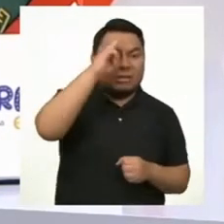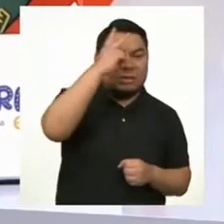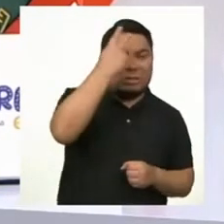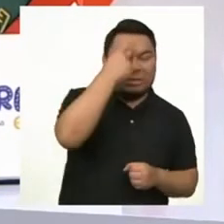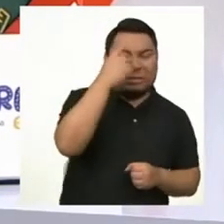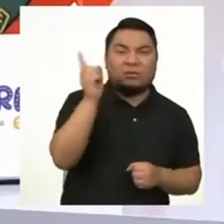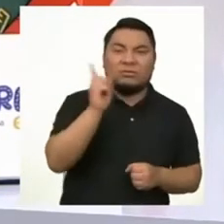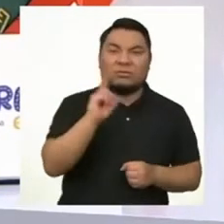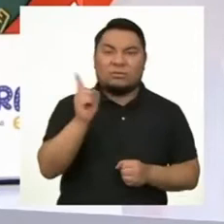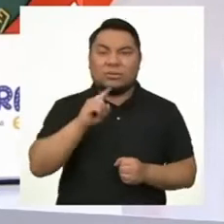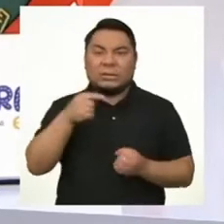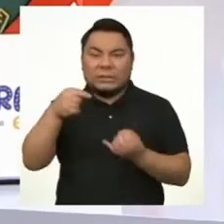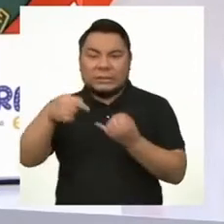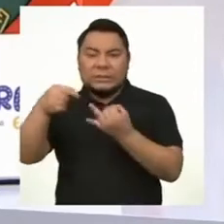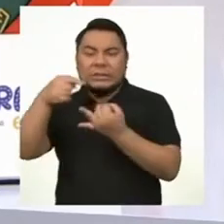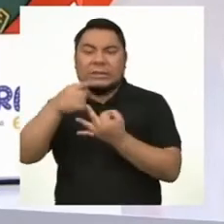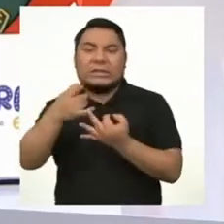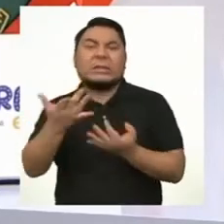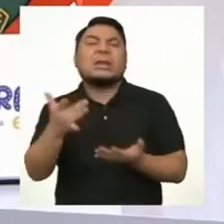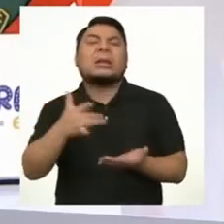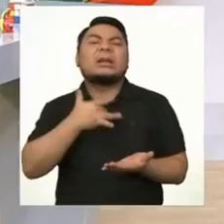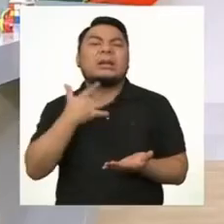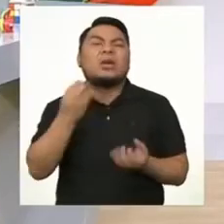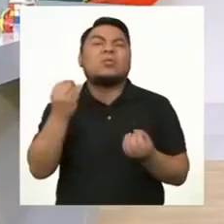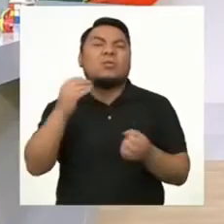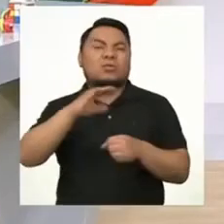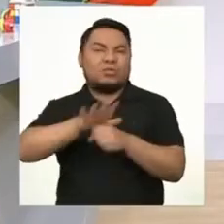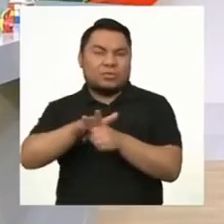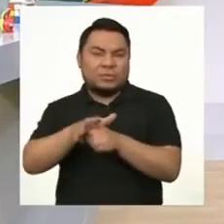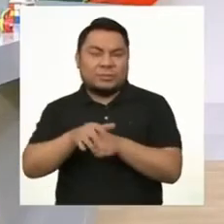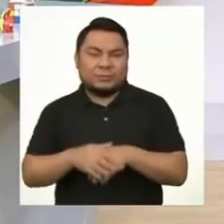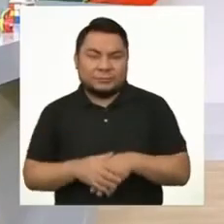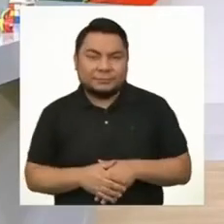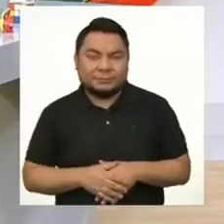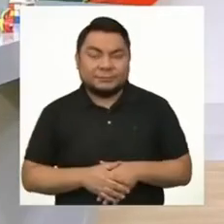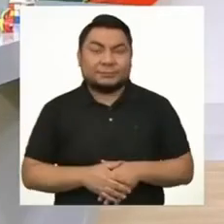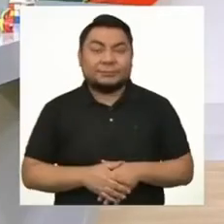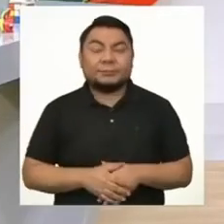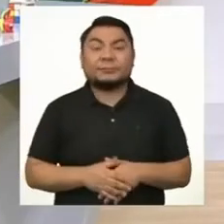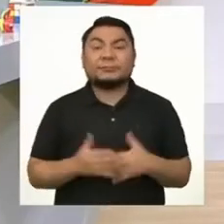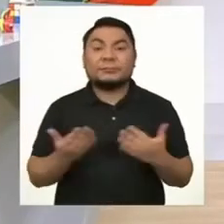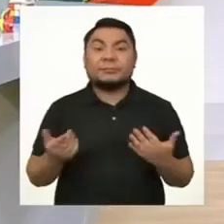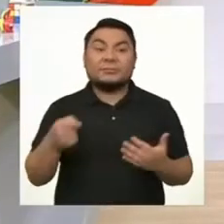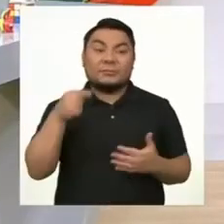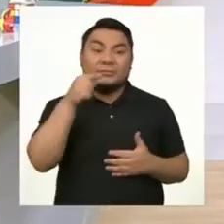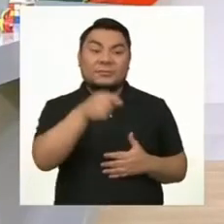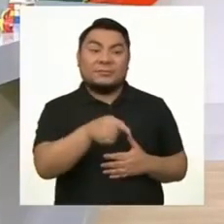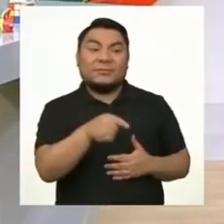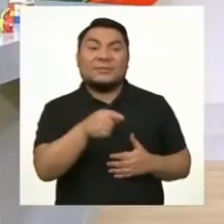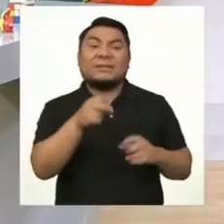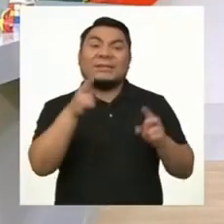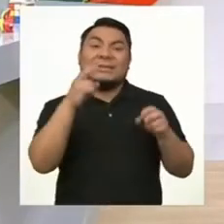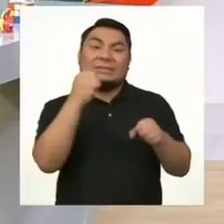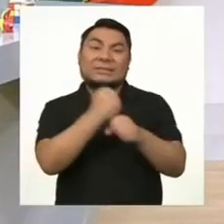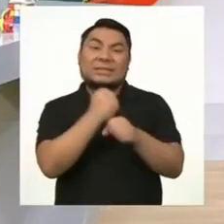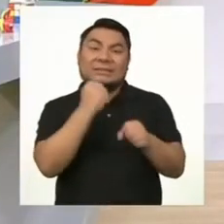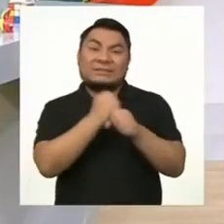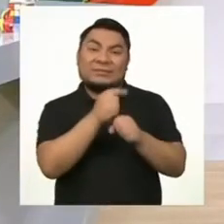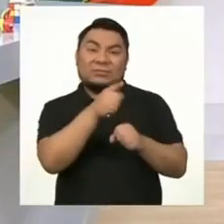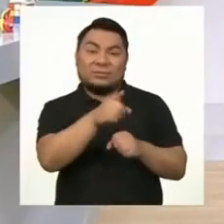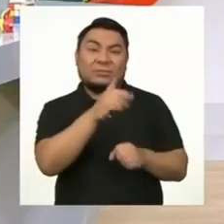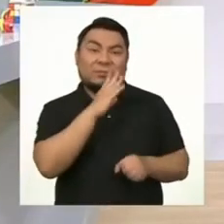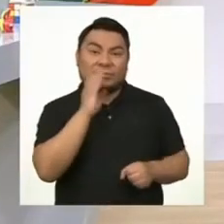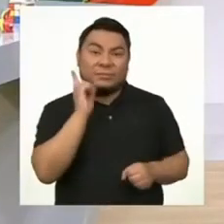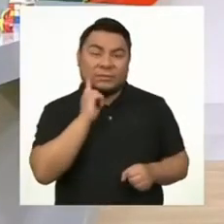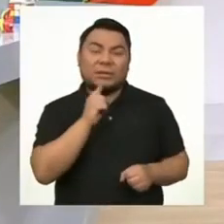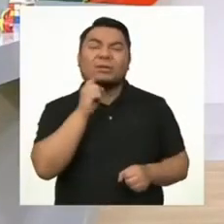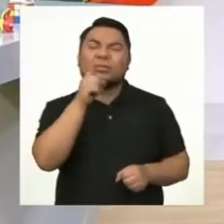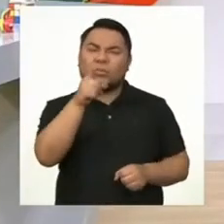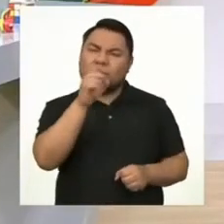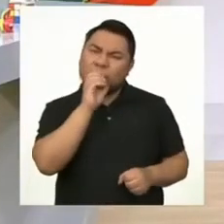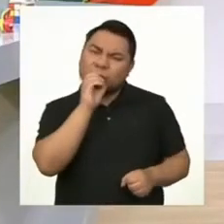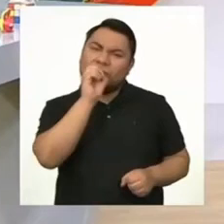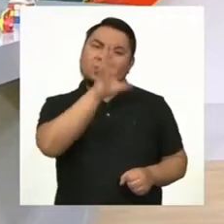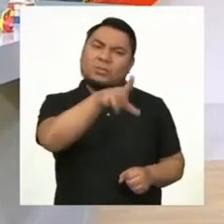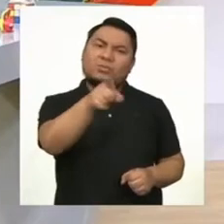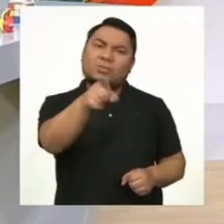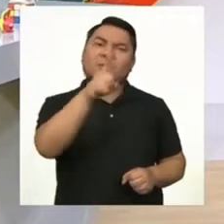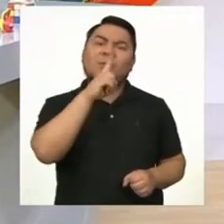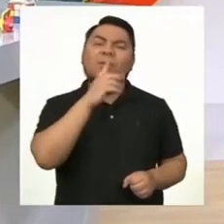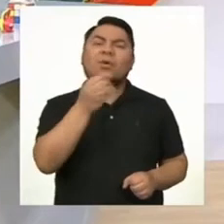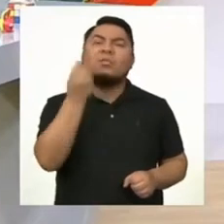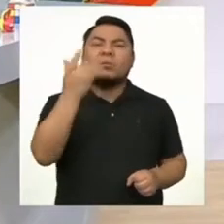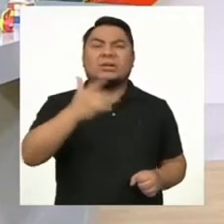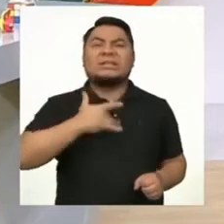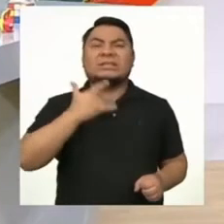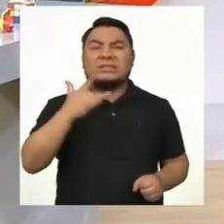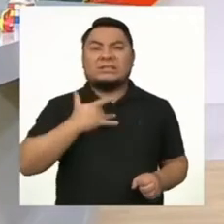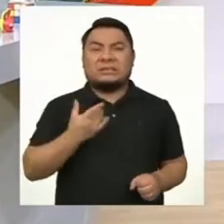molestia erróneamente. Sobre el tema del empleo, creo que debes comunicarle a tus padres cómo te sientes,